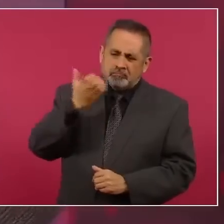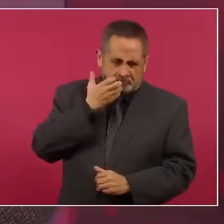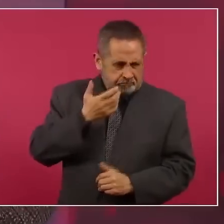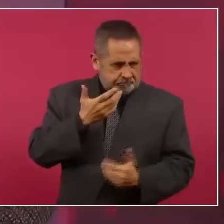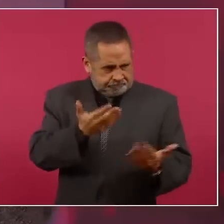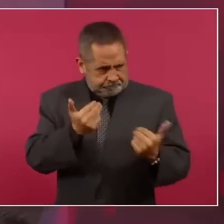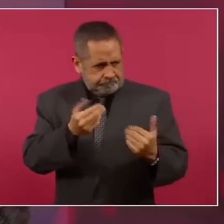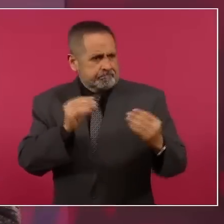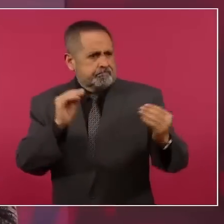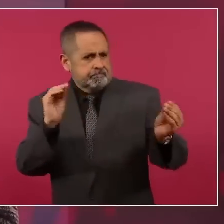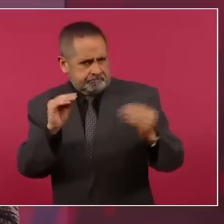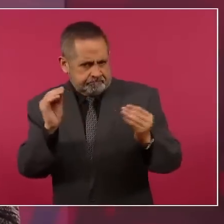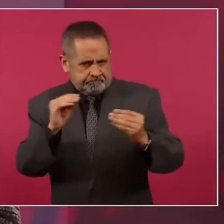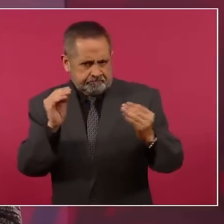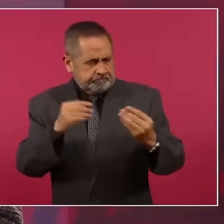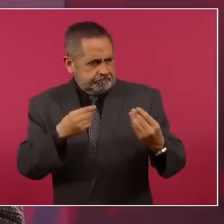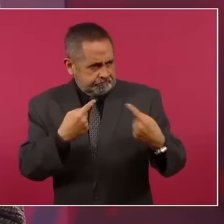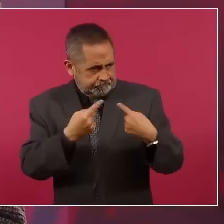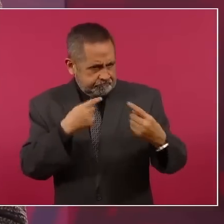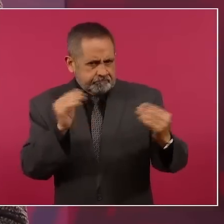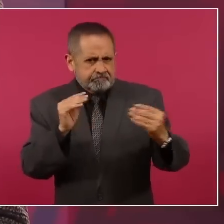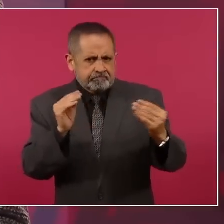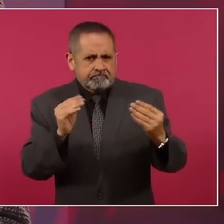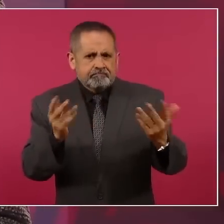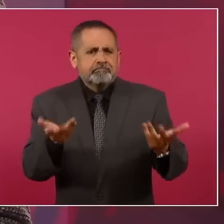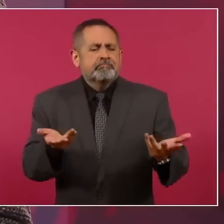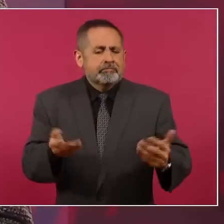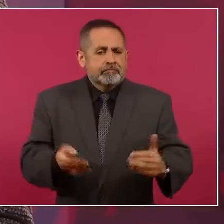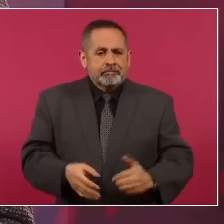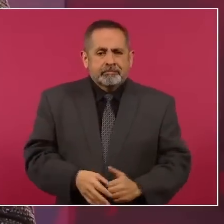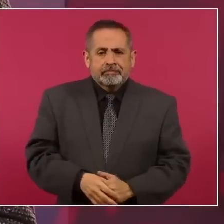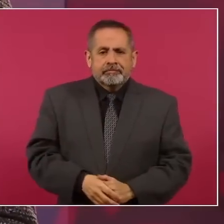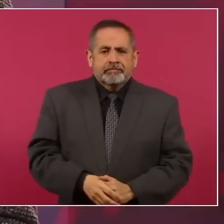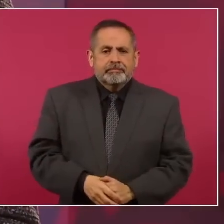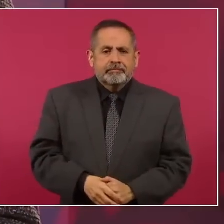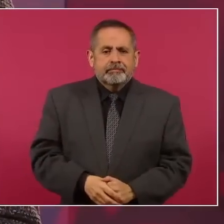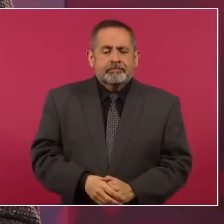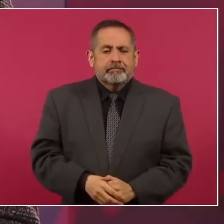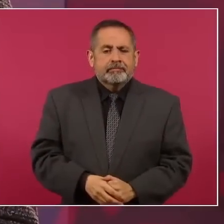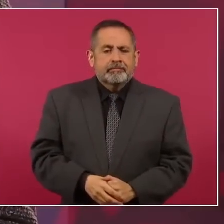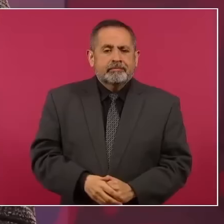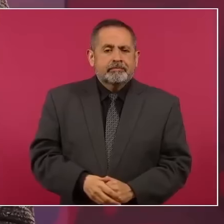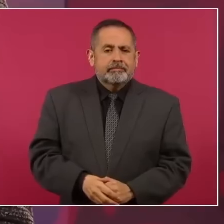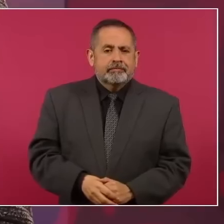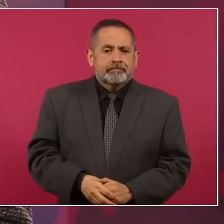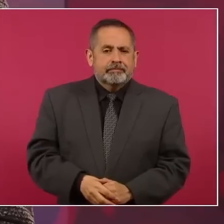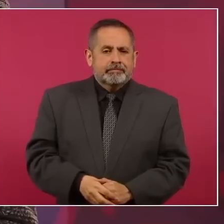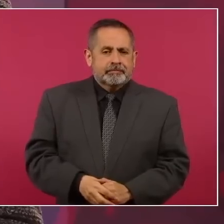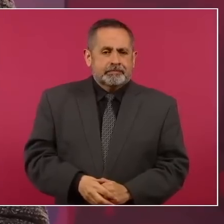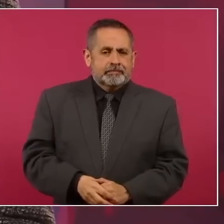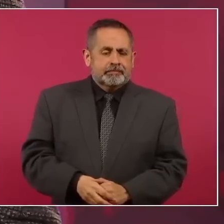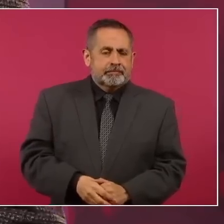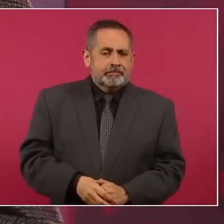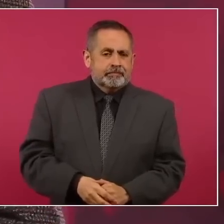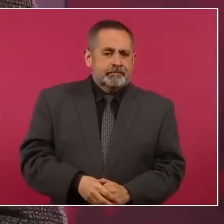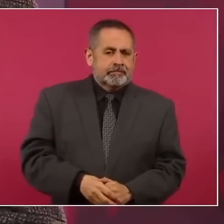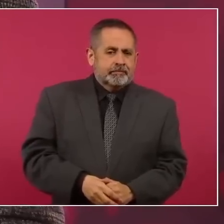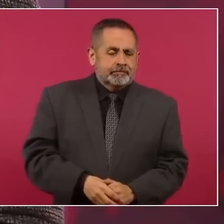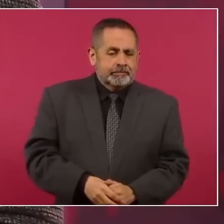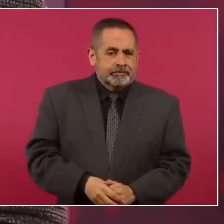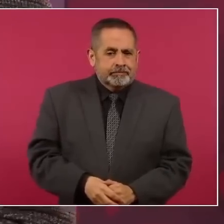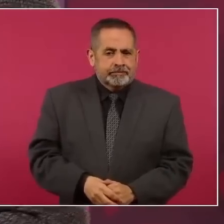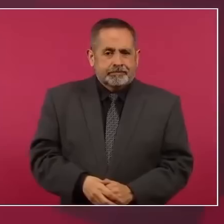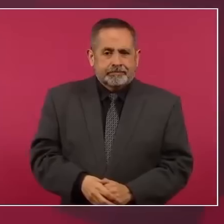no